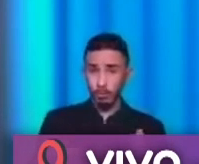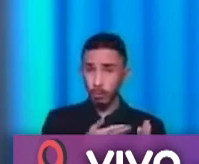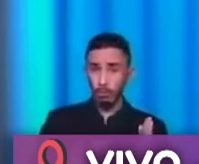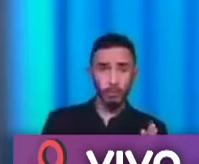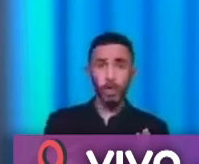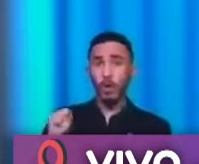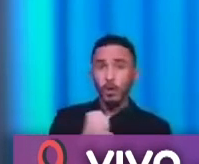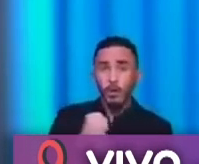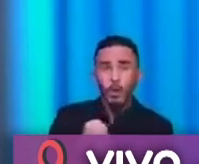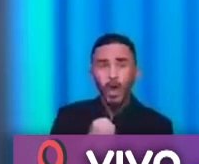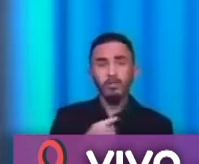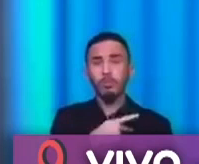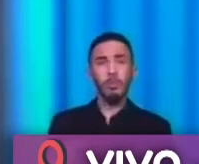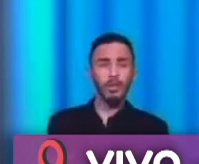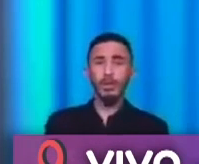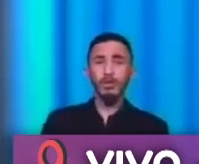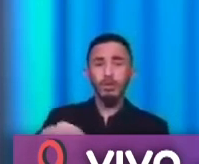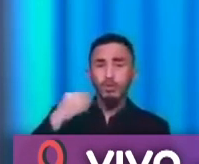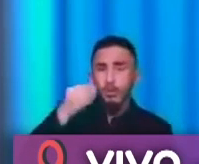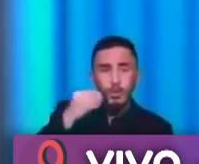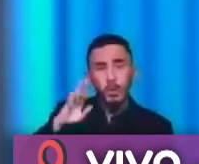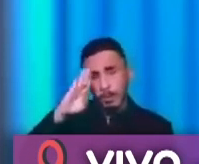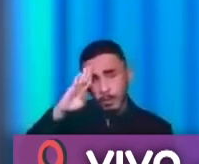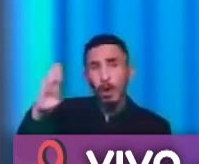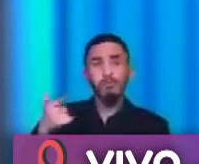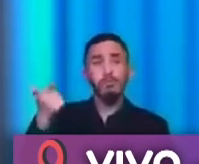poco a tratar de tranquilizar